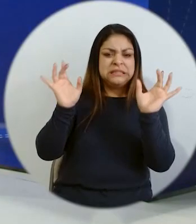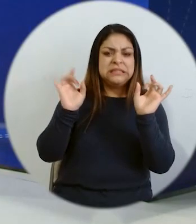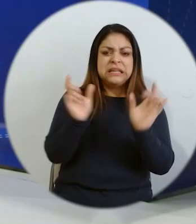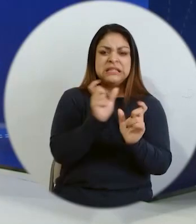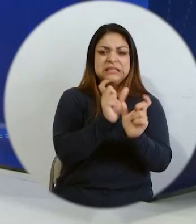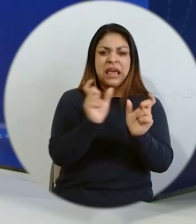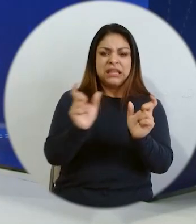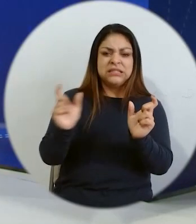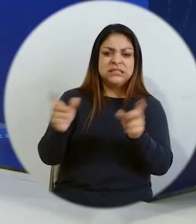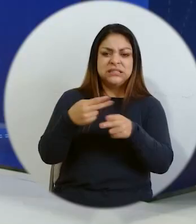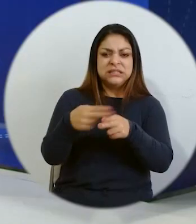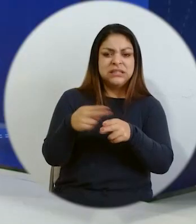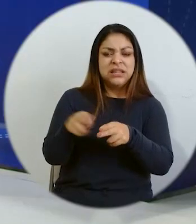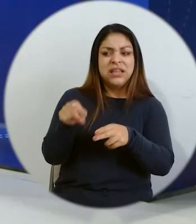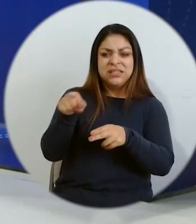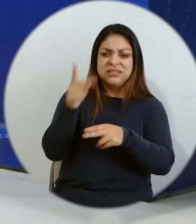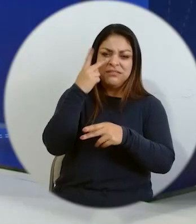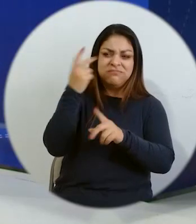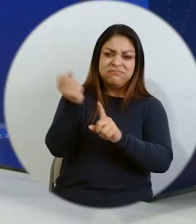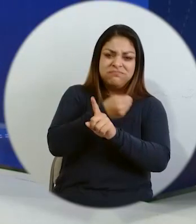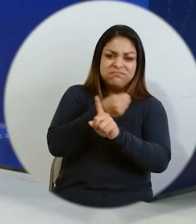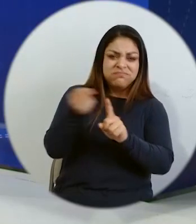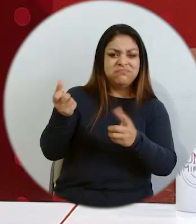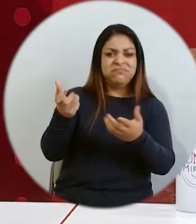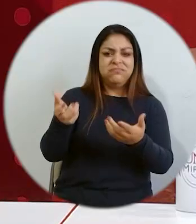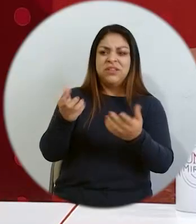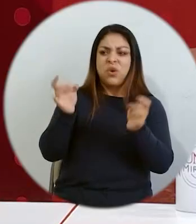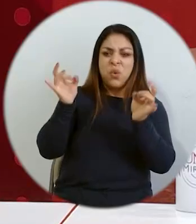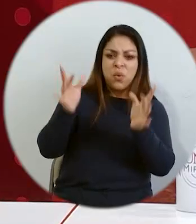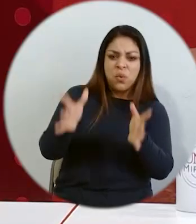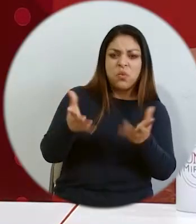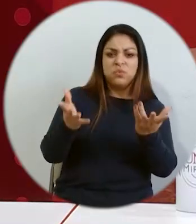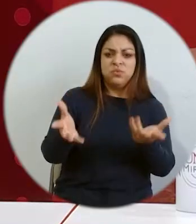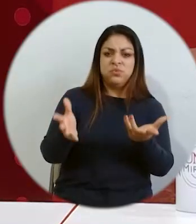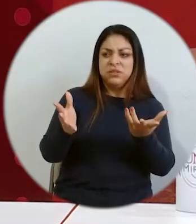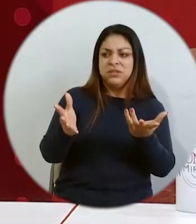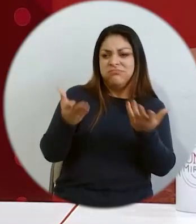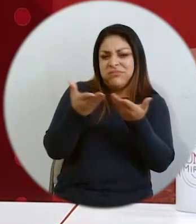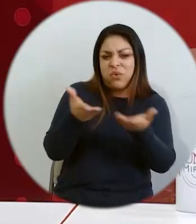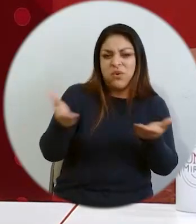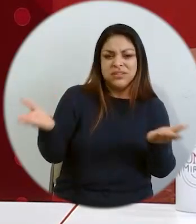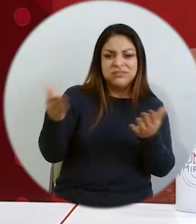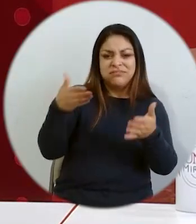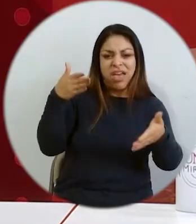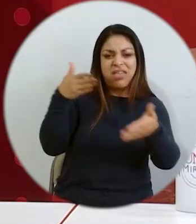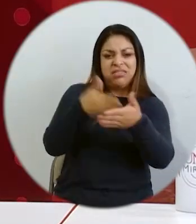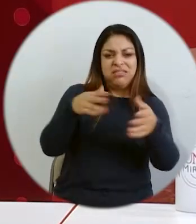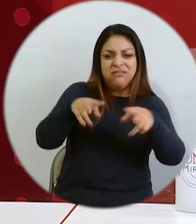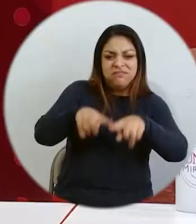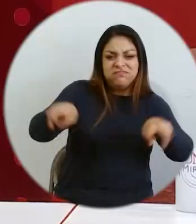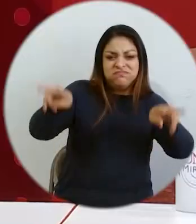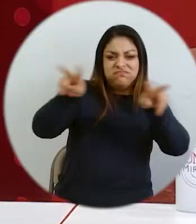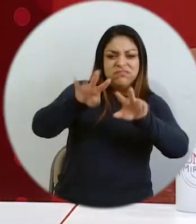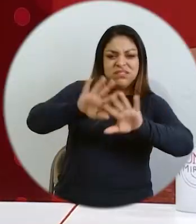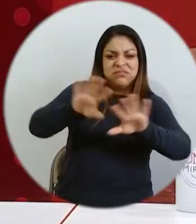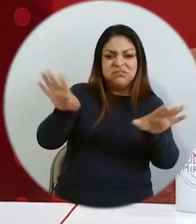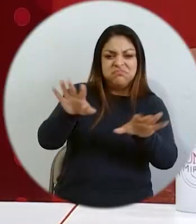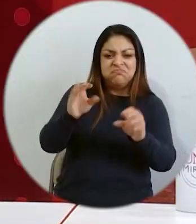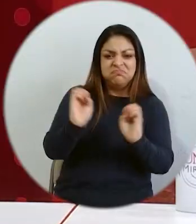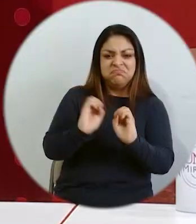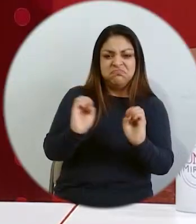en las series son solo violencia, odio y cosas antivalores,